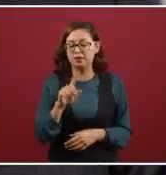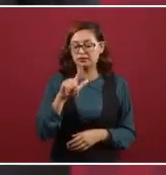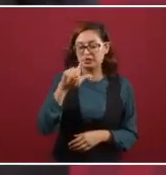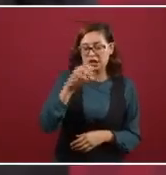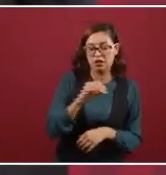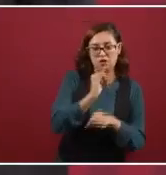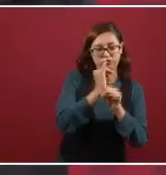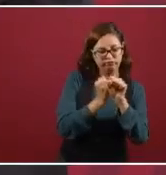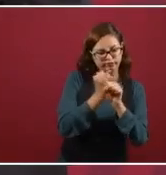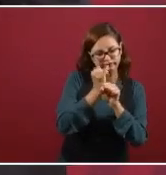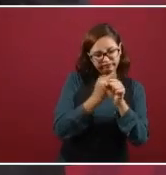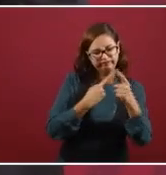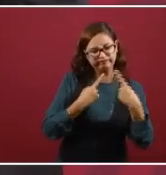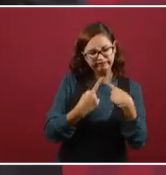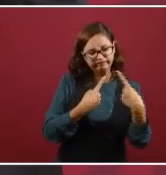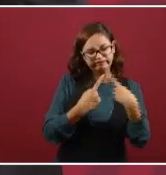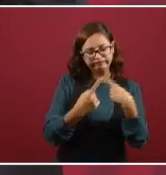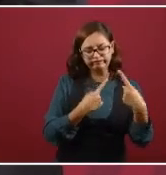tratando.